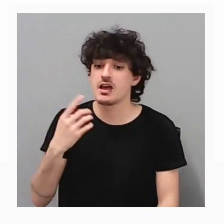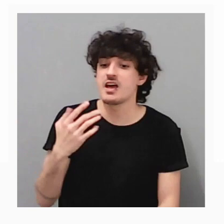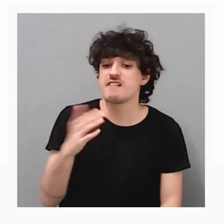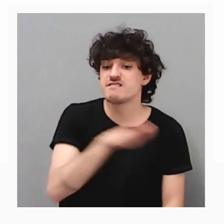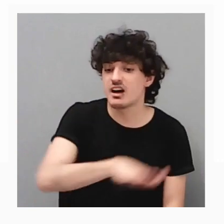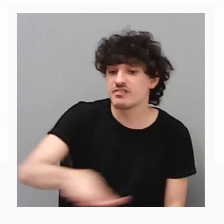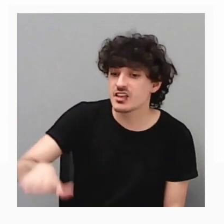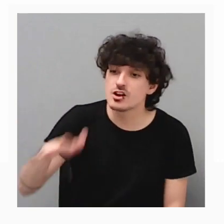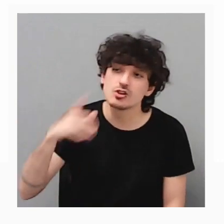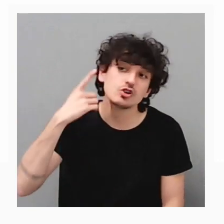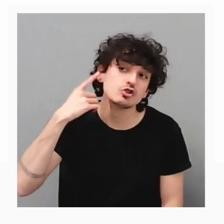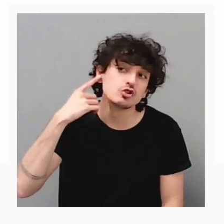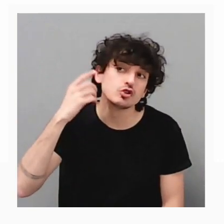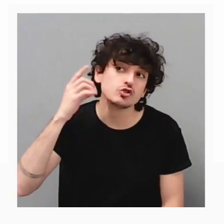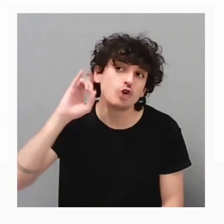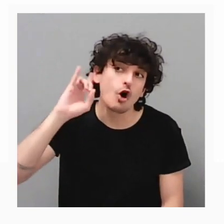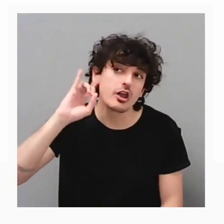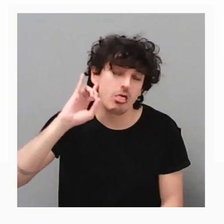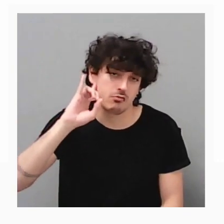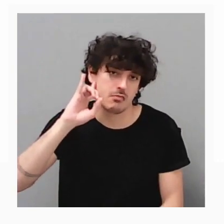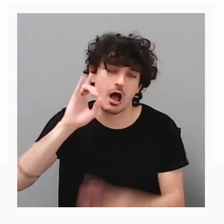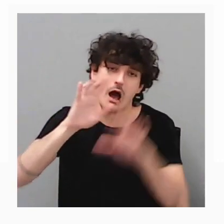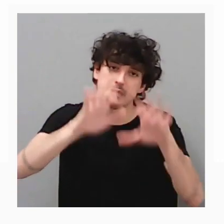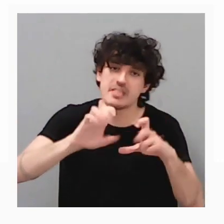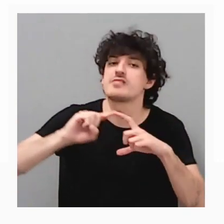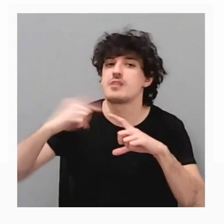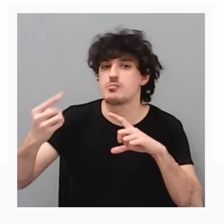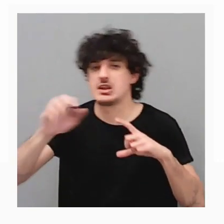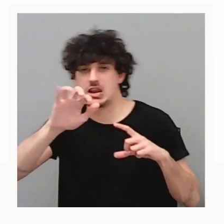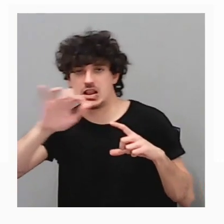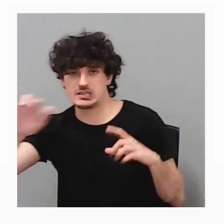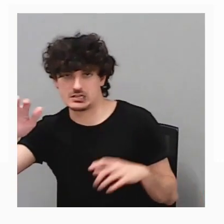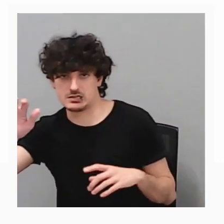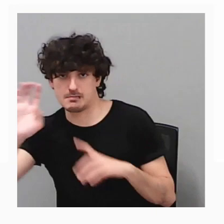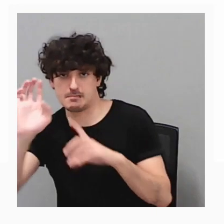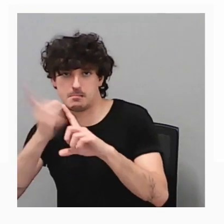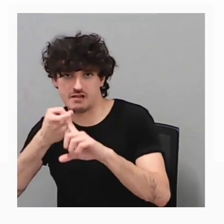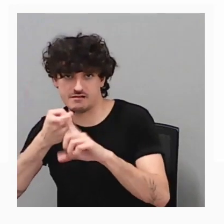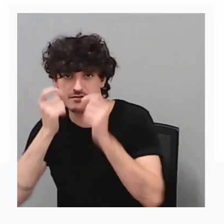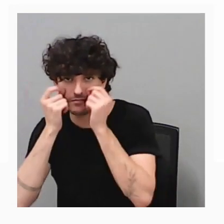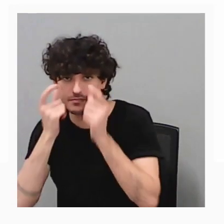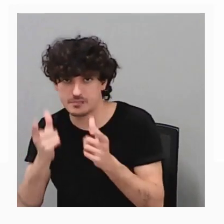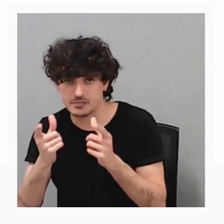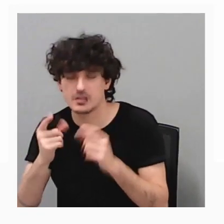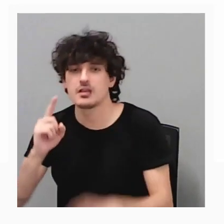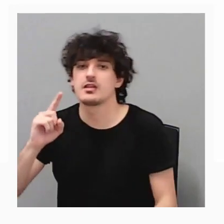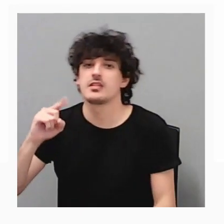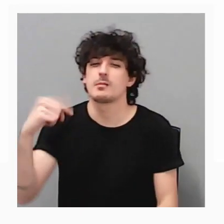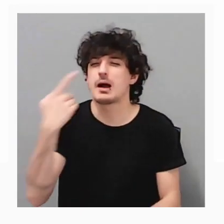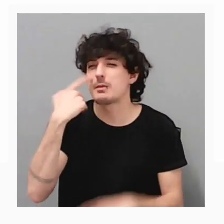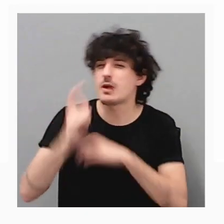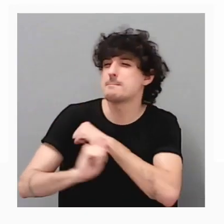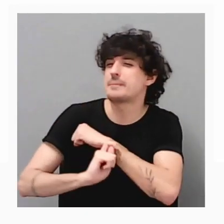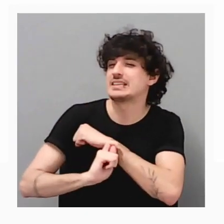los sonidos, solo después vas a aprender las letras. Entonces también te vamos a aportar una pista concreta que te